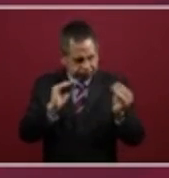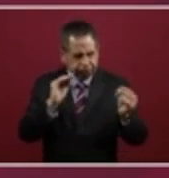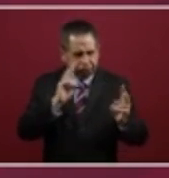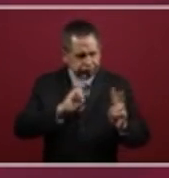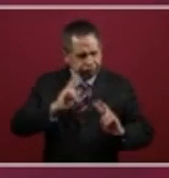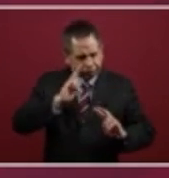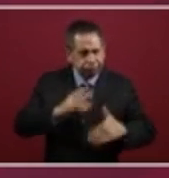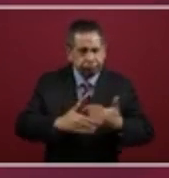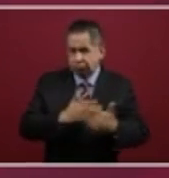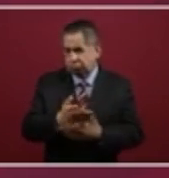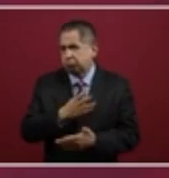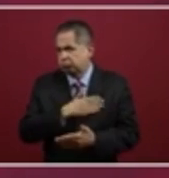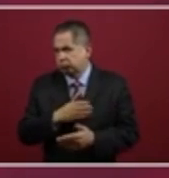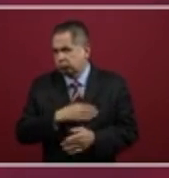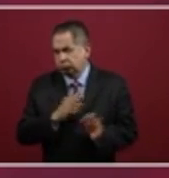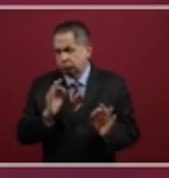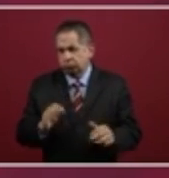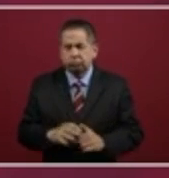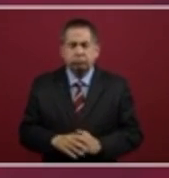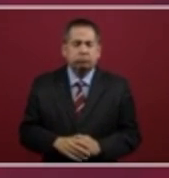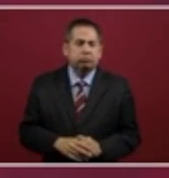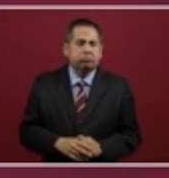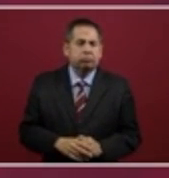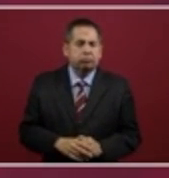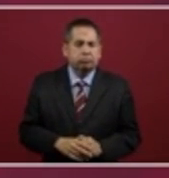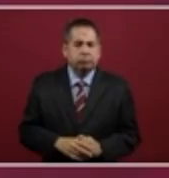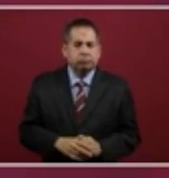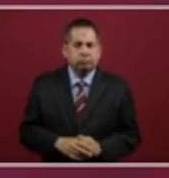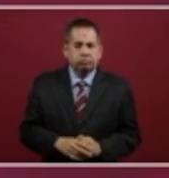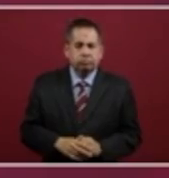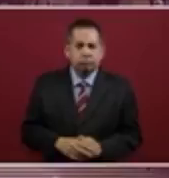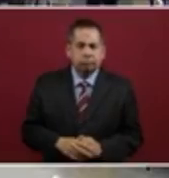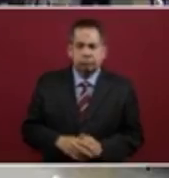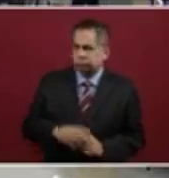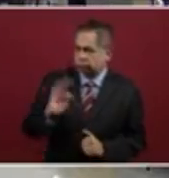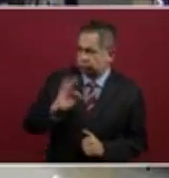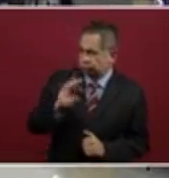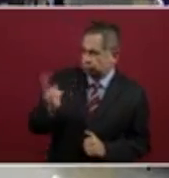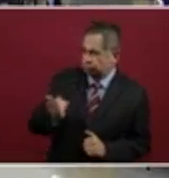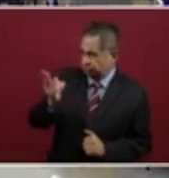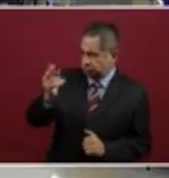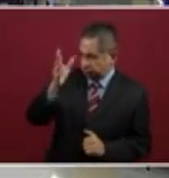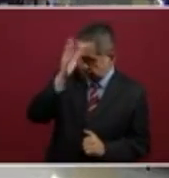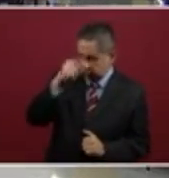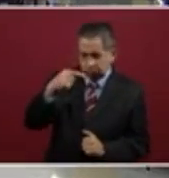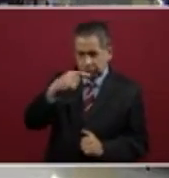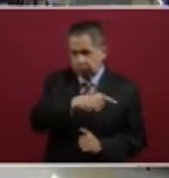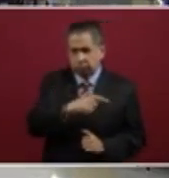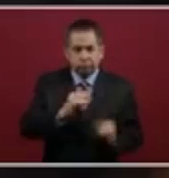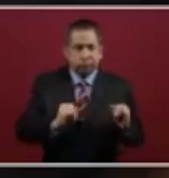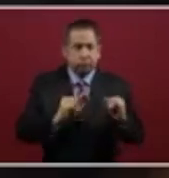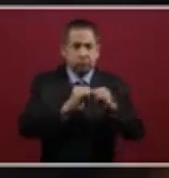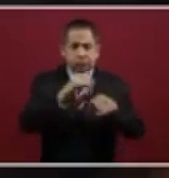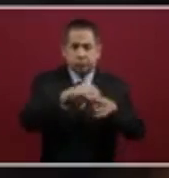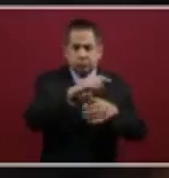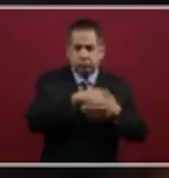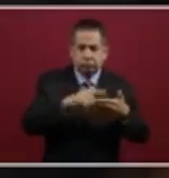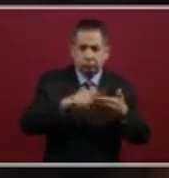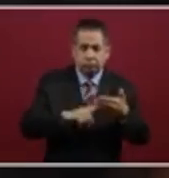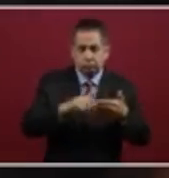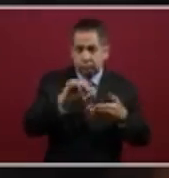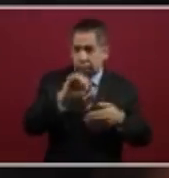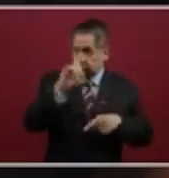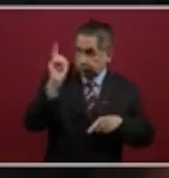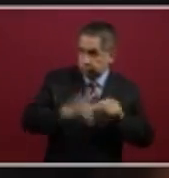asunto. ¿Estaría entonces de acuerdo con que se desaparecieran los OPLES, los organismos? Que se